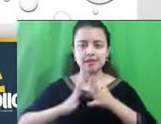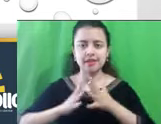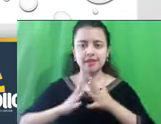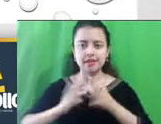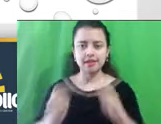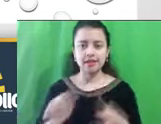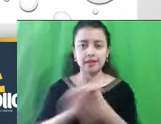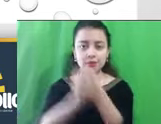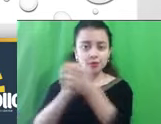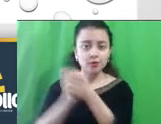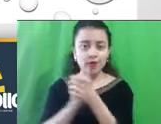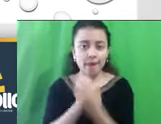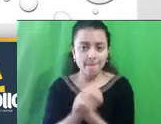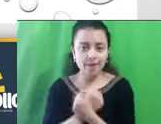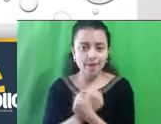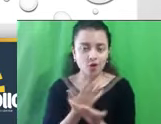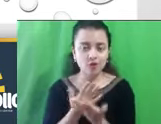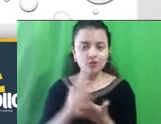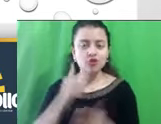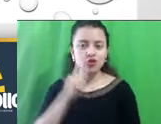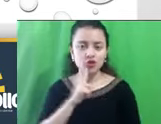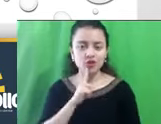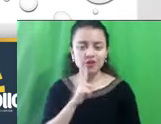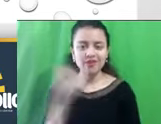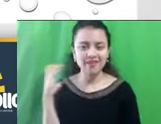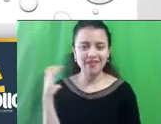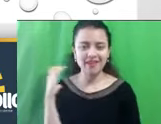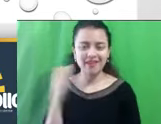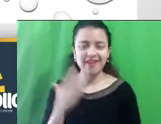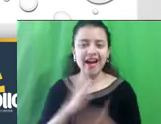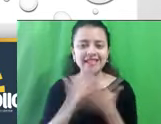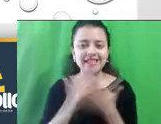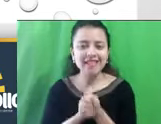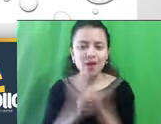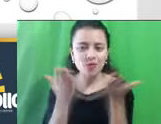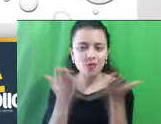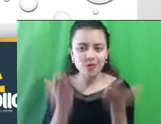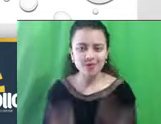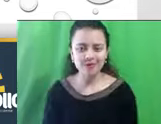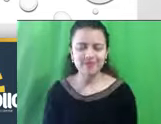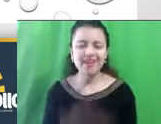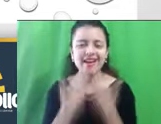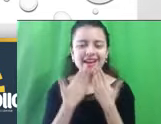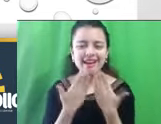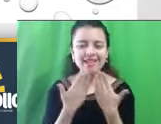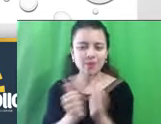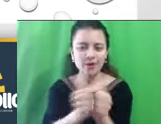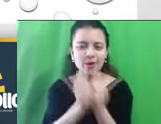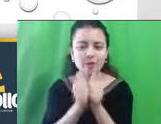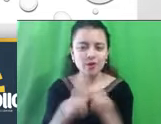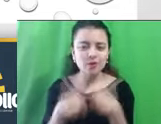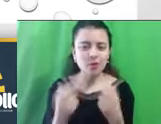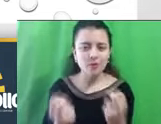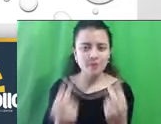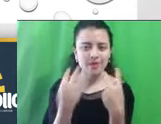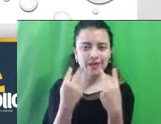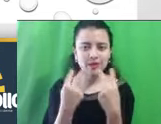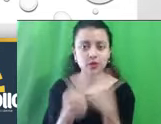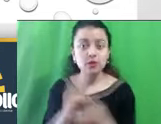Facatativá. Y recuerden que está el formulario allí en el Facebook y de manera física aquí para todas sus preguntas